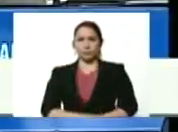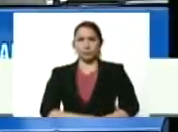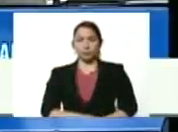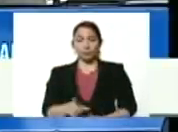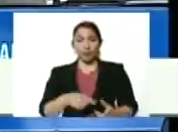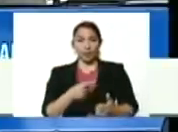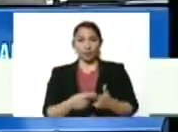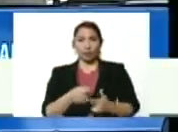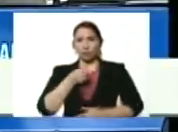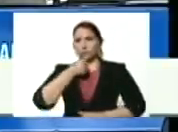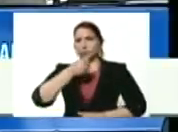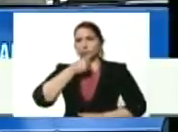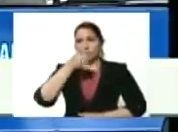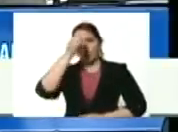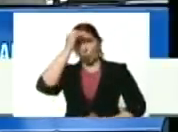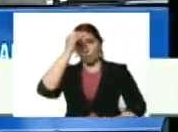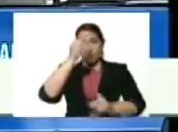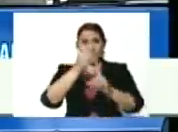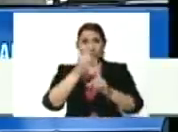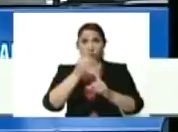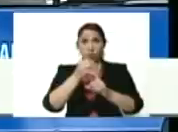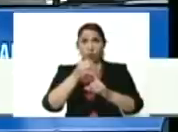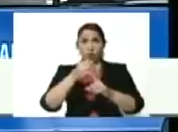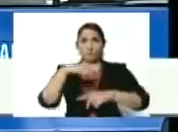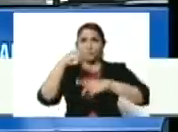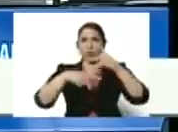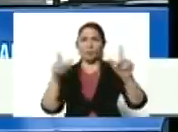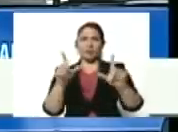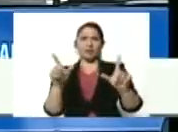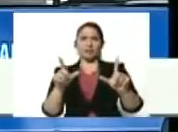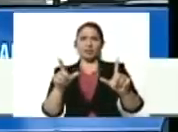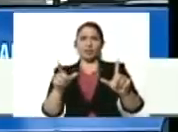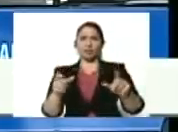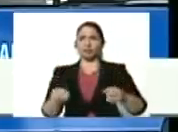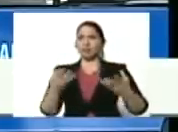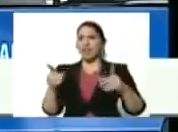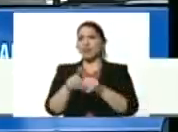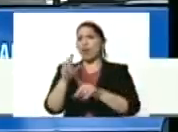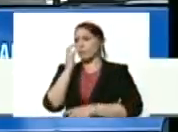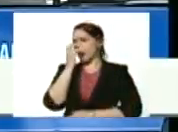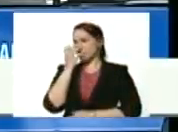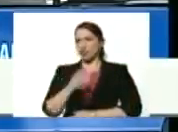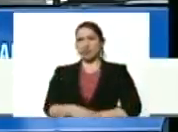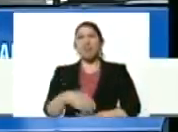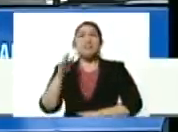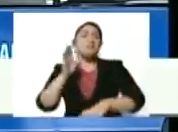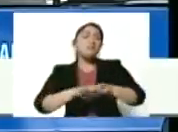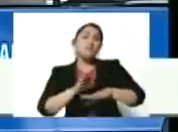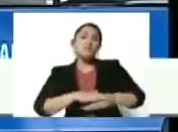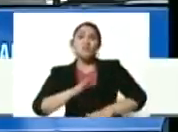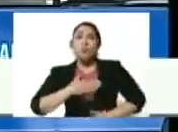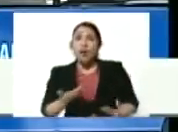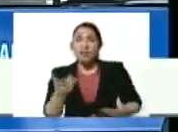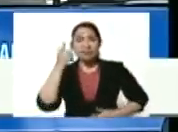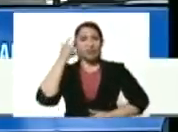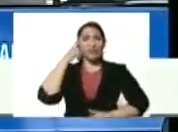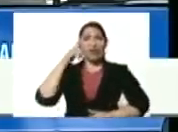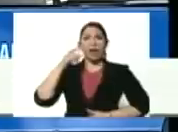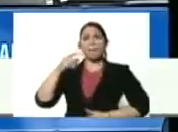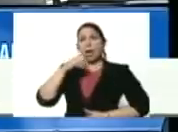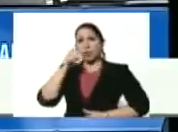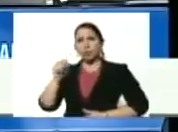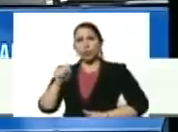los opinadores de los programas de televisión se la dan de cómico. ¿Qué puede saber Maduro del COVID si él dice que habla